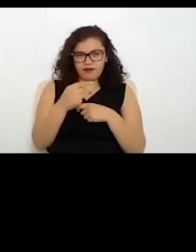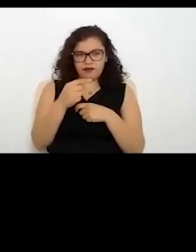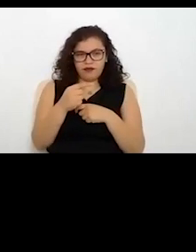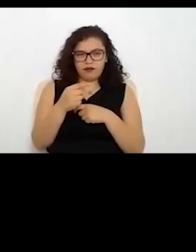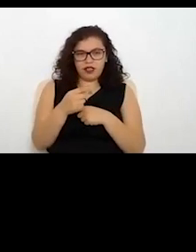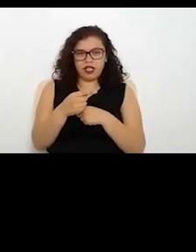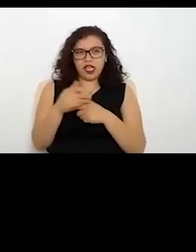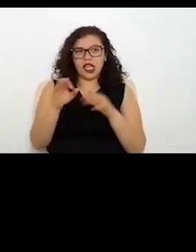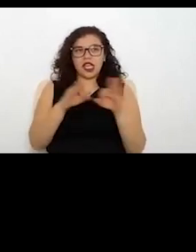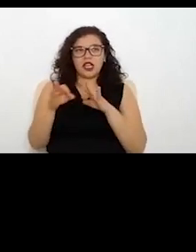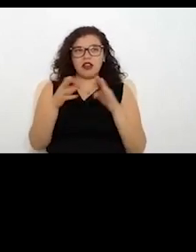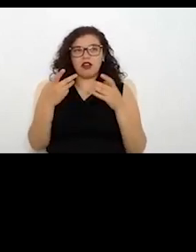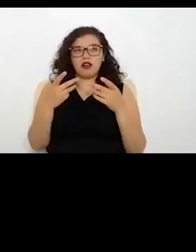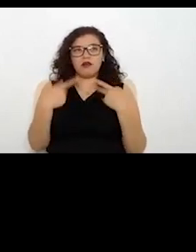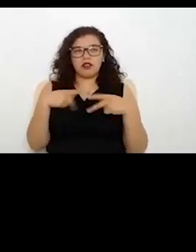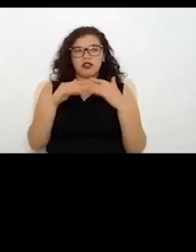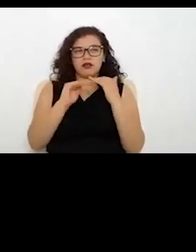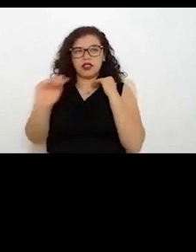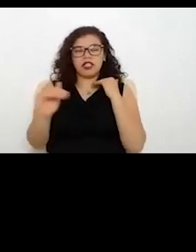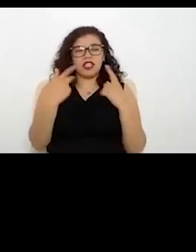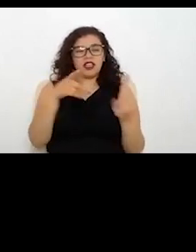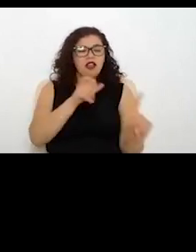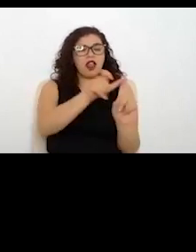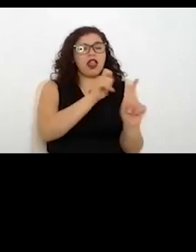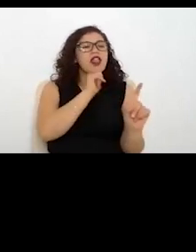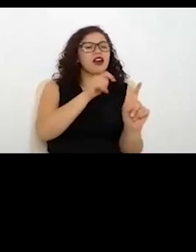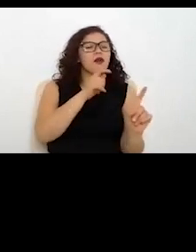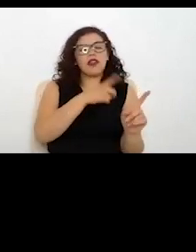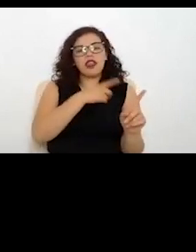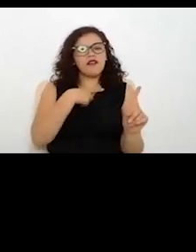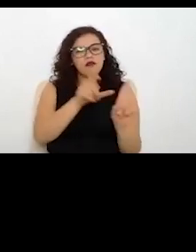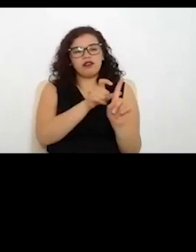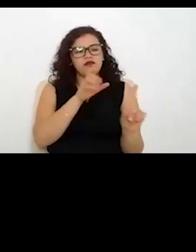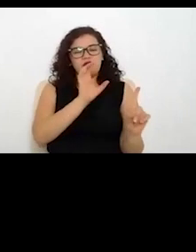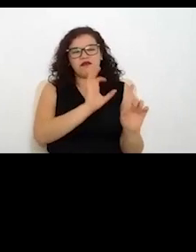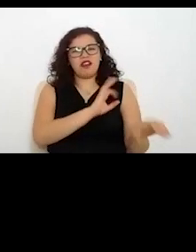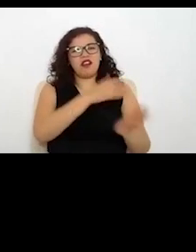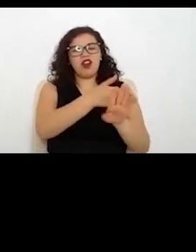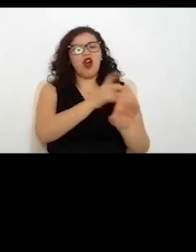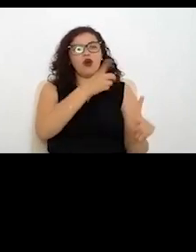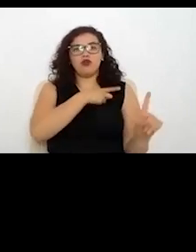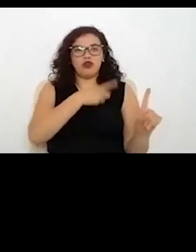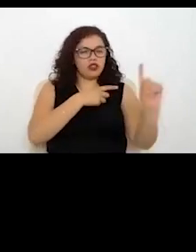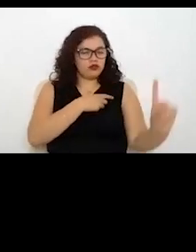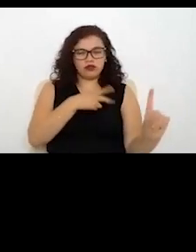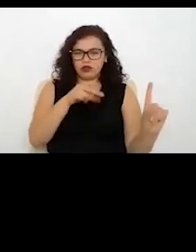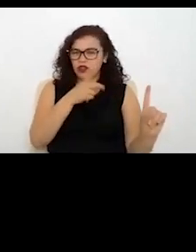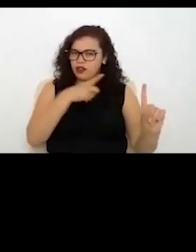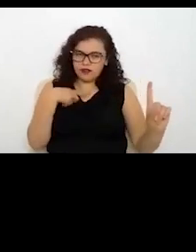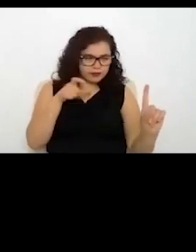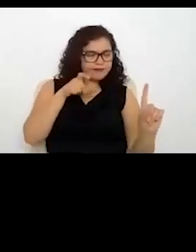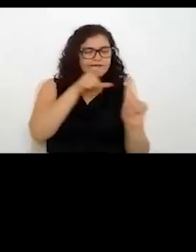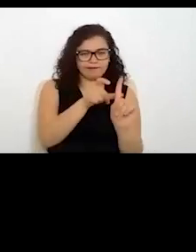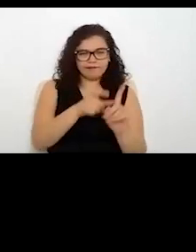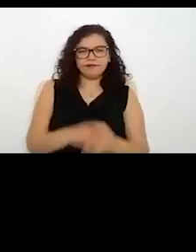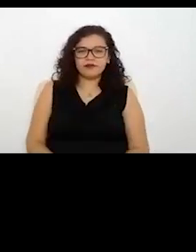para que el trabajador no quede desprotegido, no quede en una situación de desprotección. También vamos a ver que hay, por